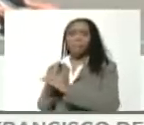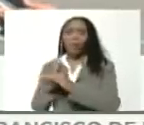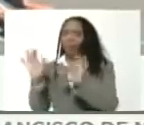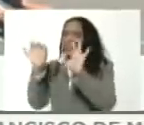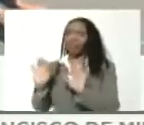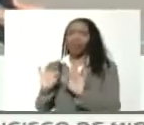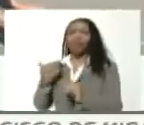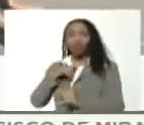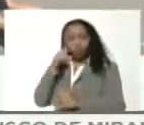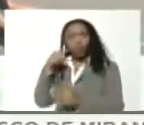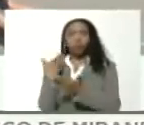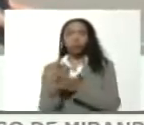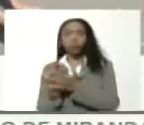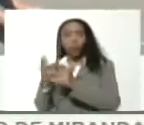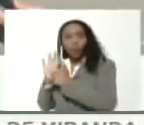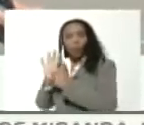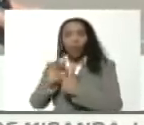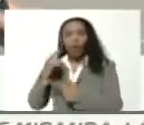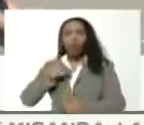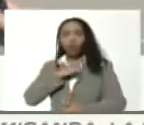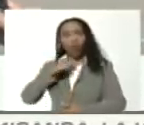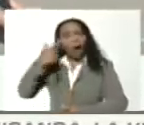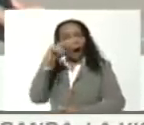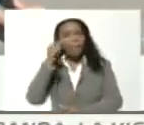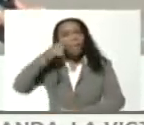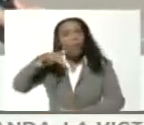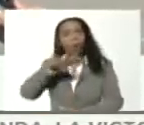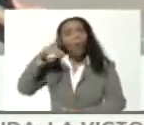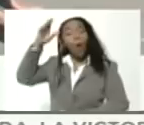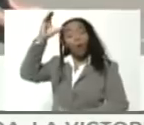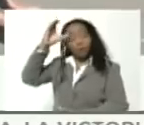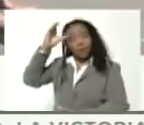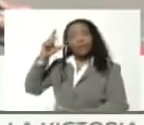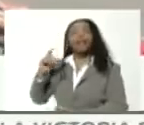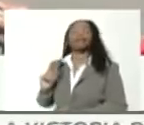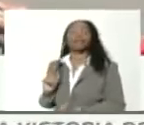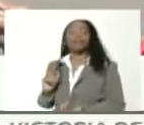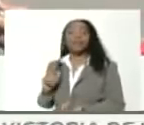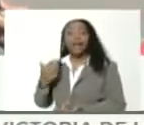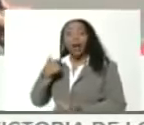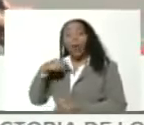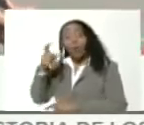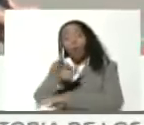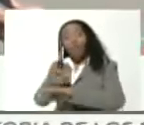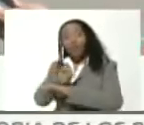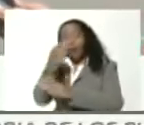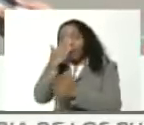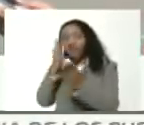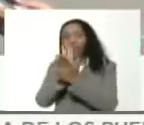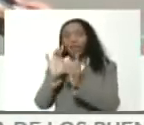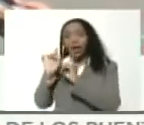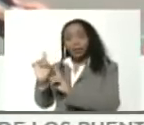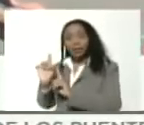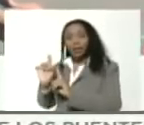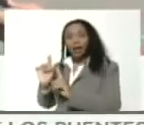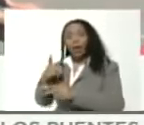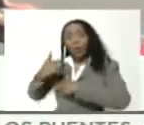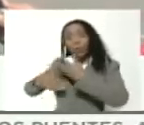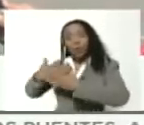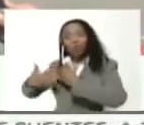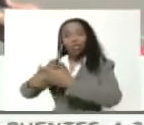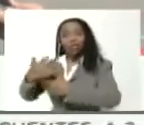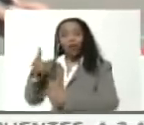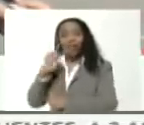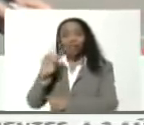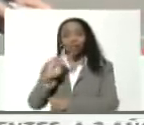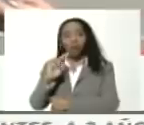hemos demostrado, tenemos un pueblo consciente, tenemos un gobierno que está al frente soberanamente de los procesos en Venezuela